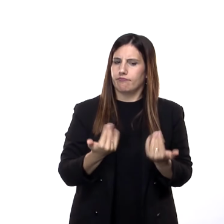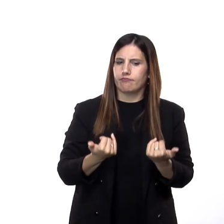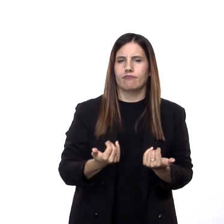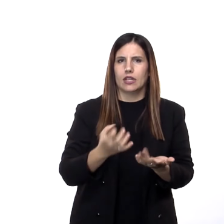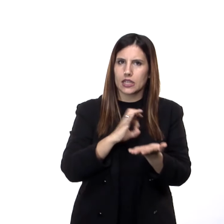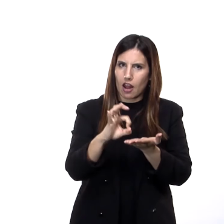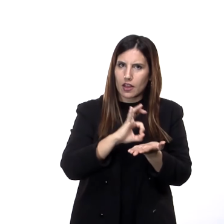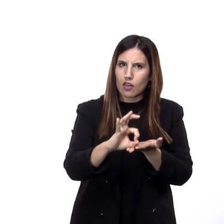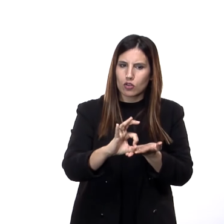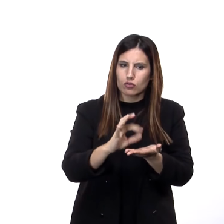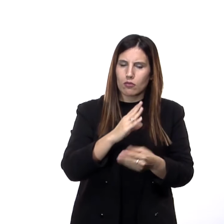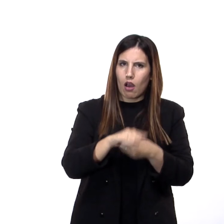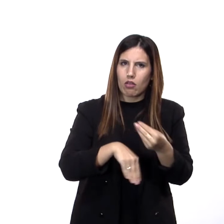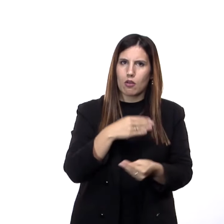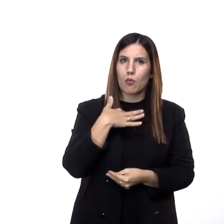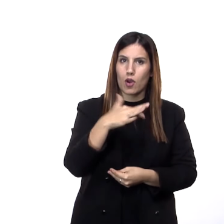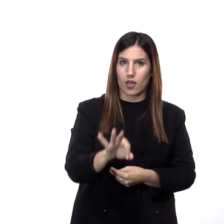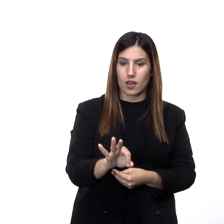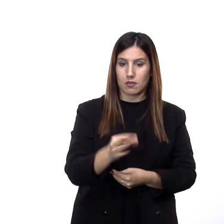esos servicios internamente